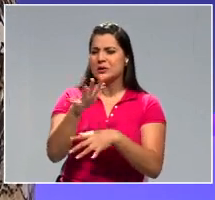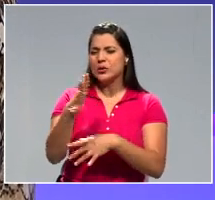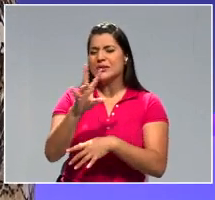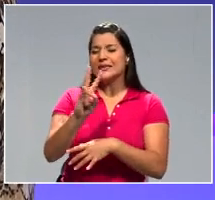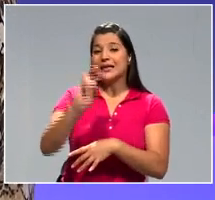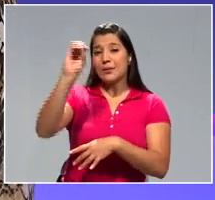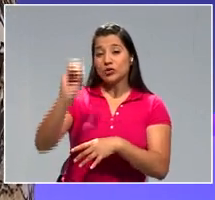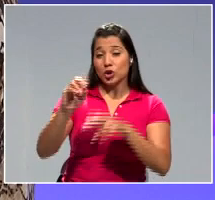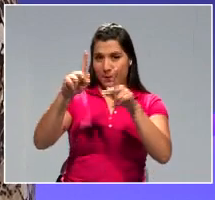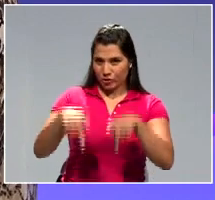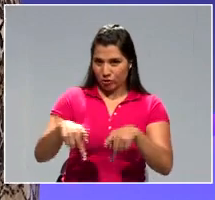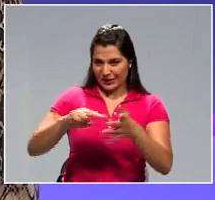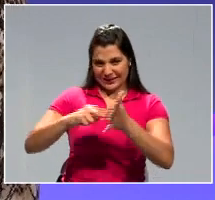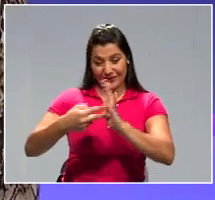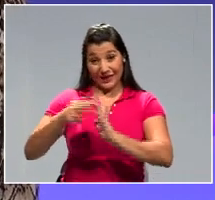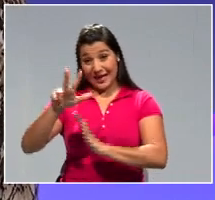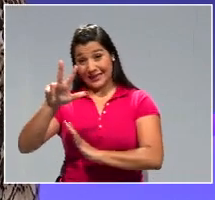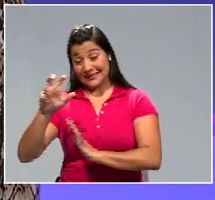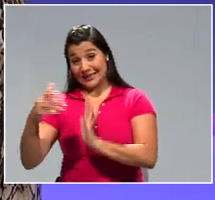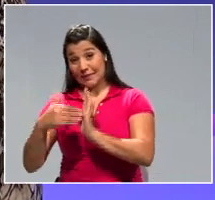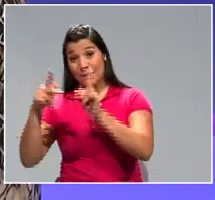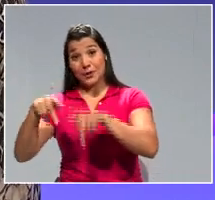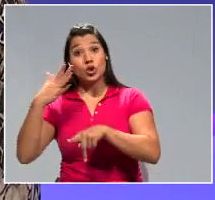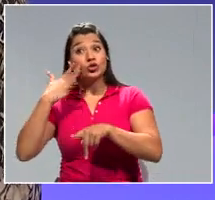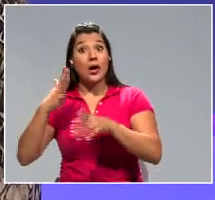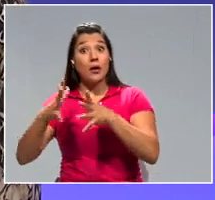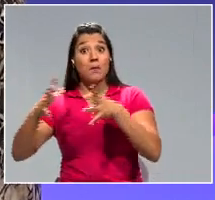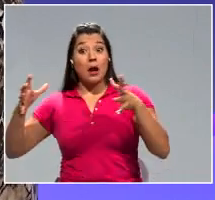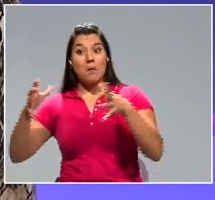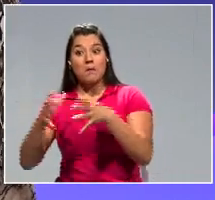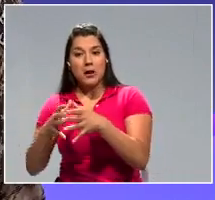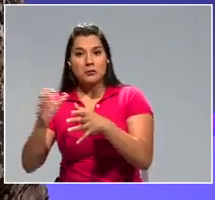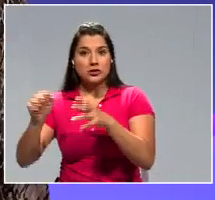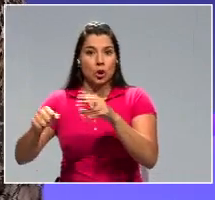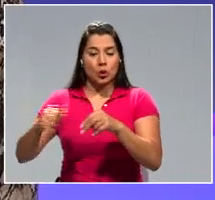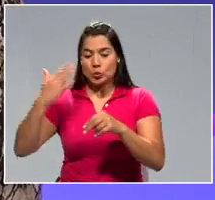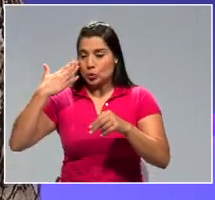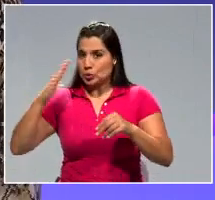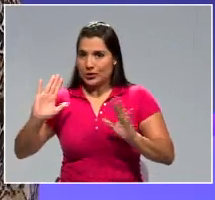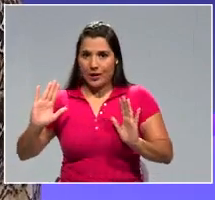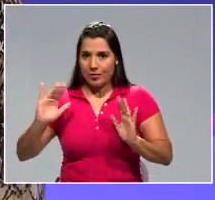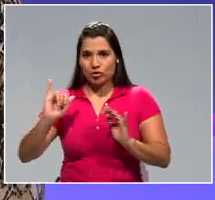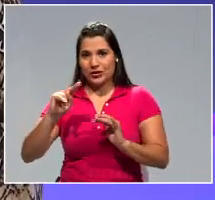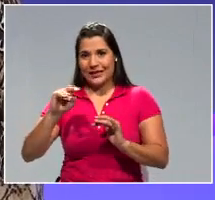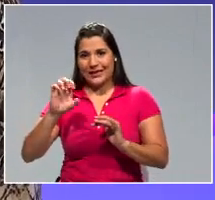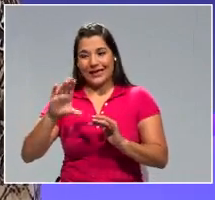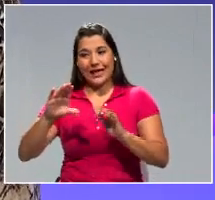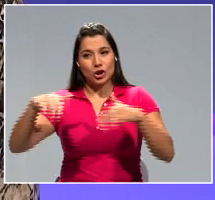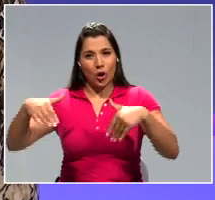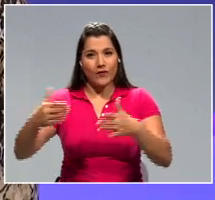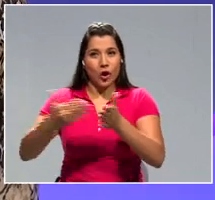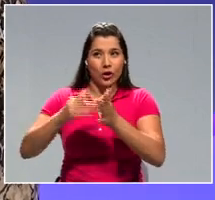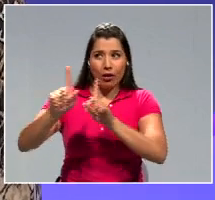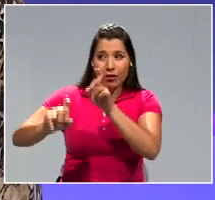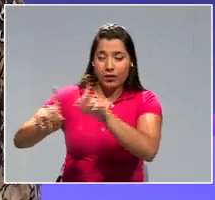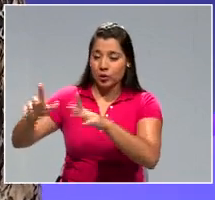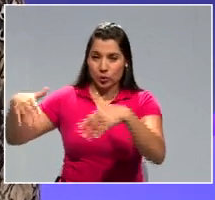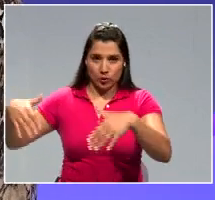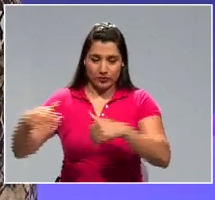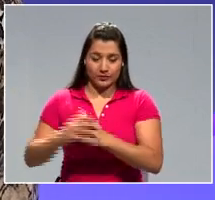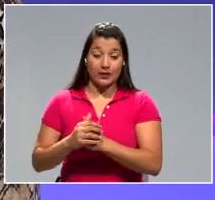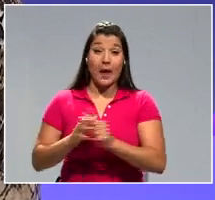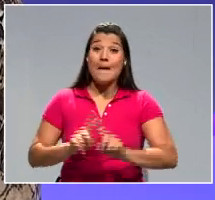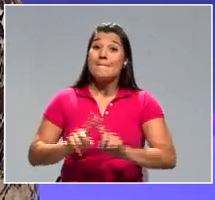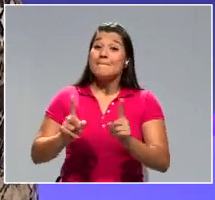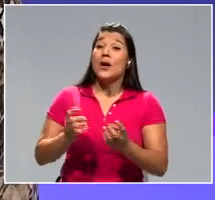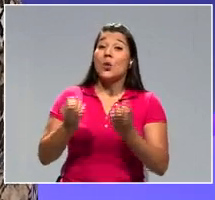o sea, 300,000 personas, no sabemos si ha crecido o no, y si se ha expandido, por ejemplo, fuera del Valle Central. Pero muchas de